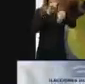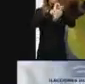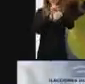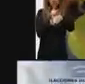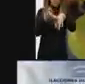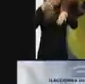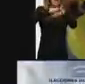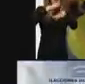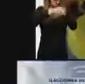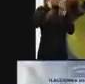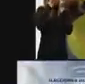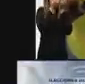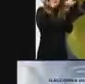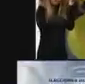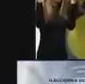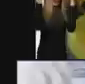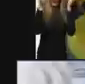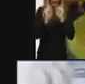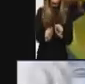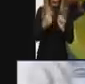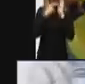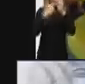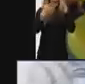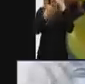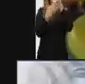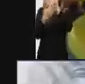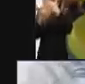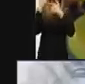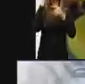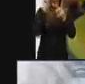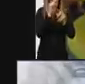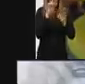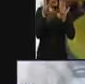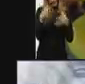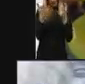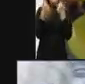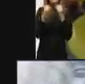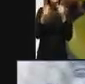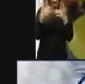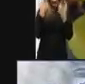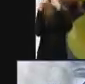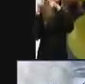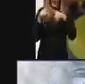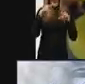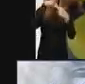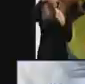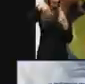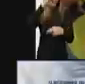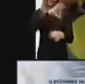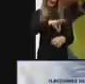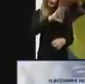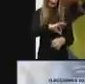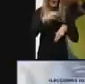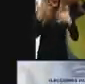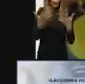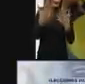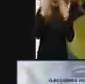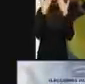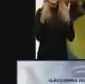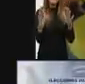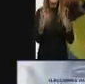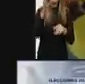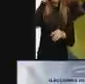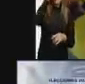vaya continuando marcando una tendencia como lo ha hecho en las diferentes redes sociales, en Facebook, en Instagram,